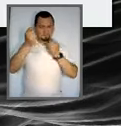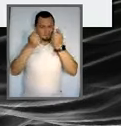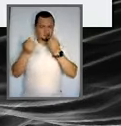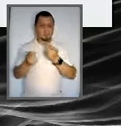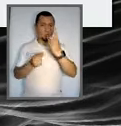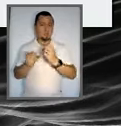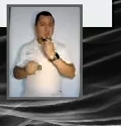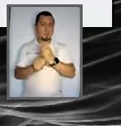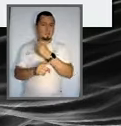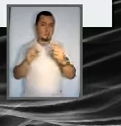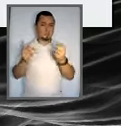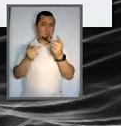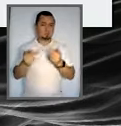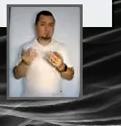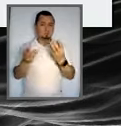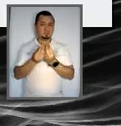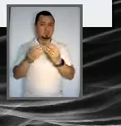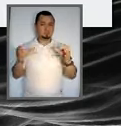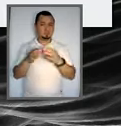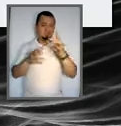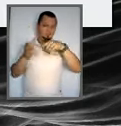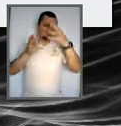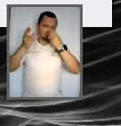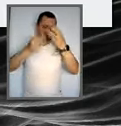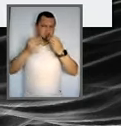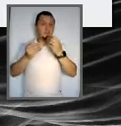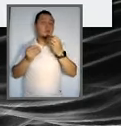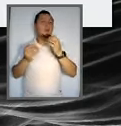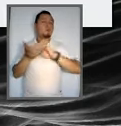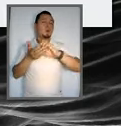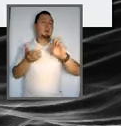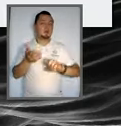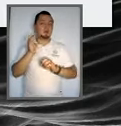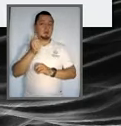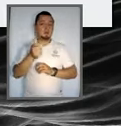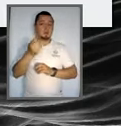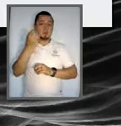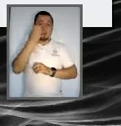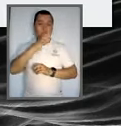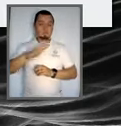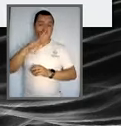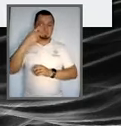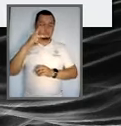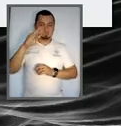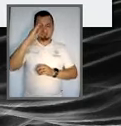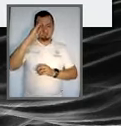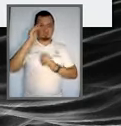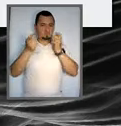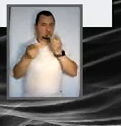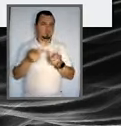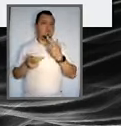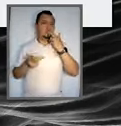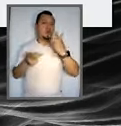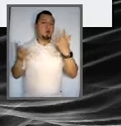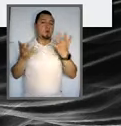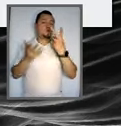hace 1 año y medio a través de comunidades de aprendizaje, es decir, el colegiado de la escuela decide la mejor